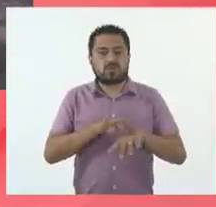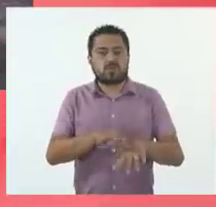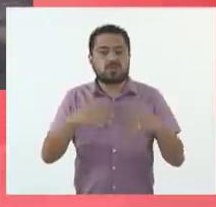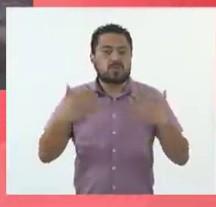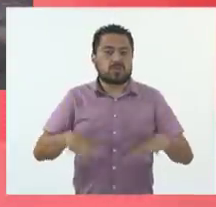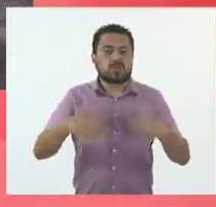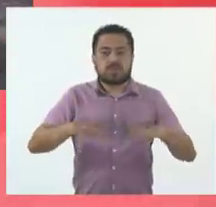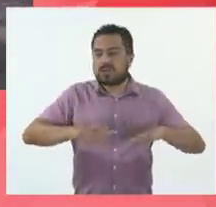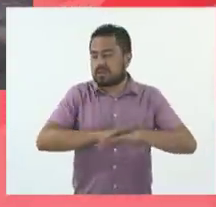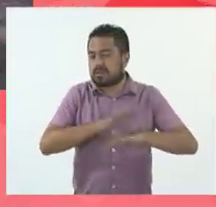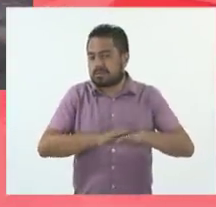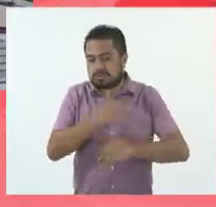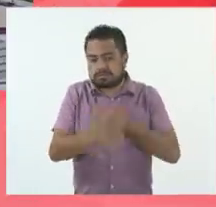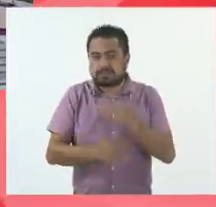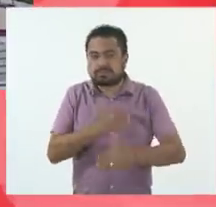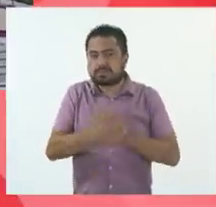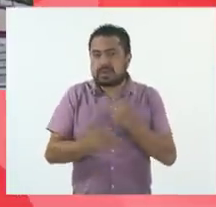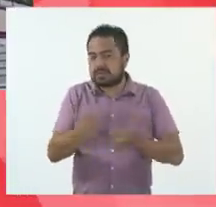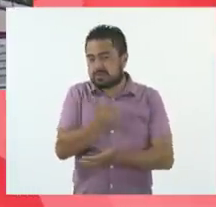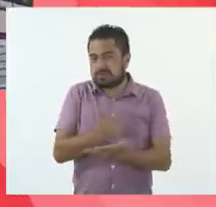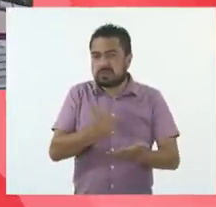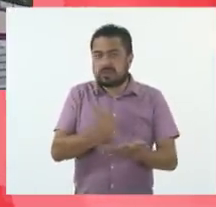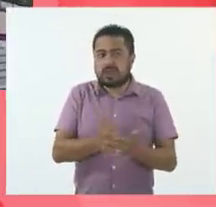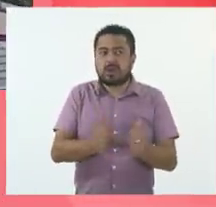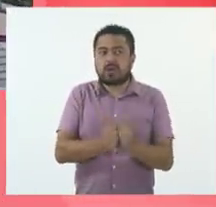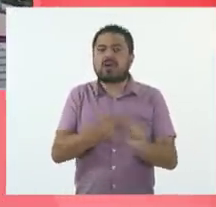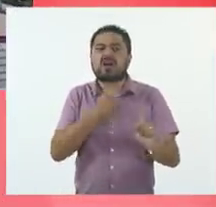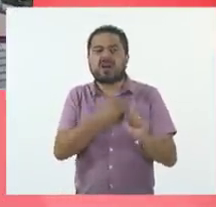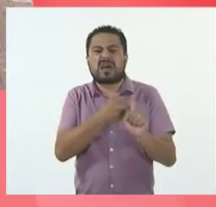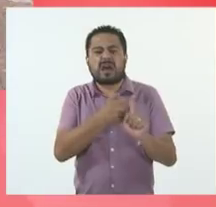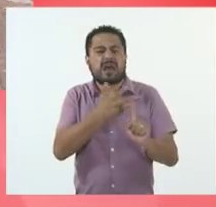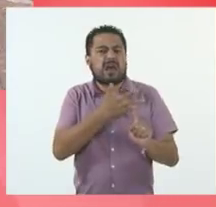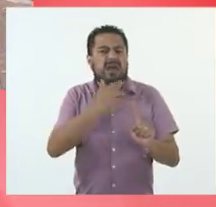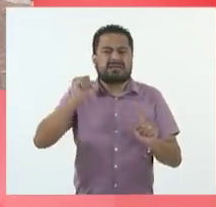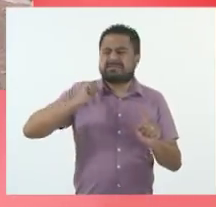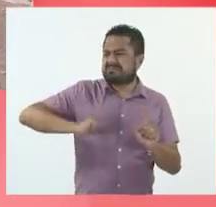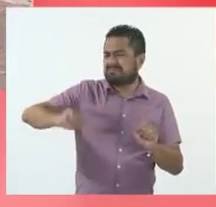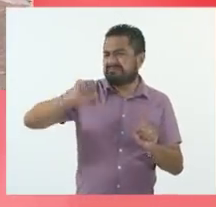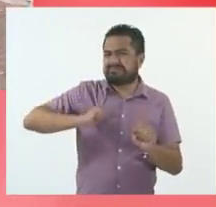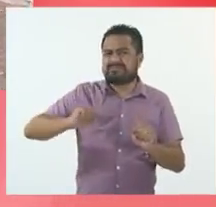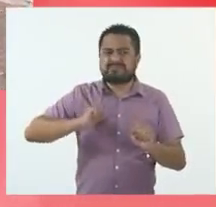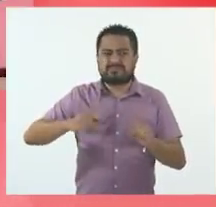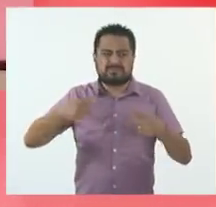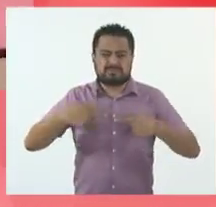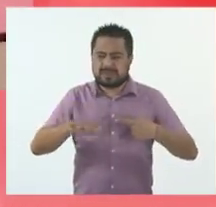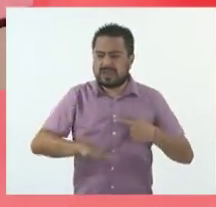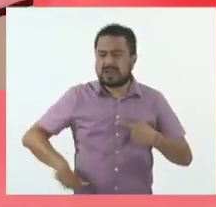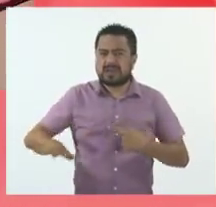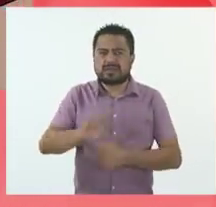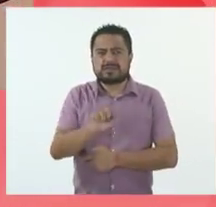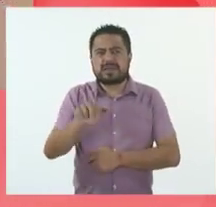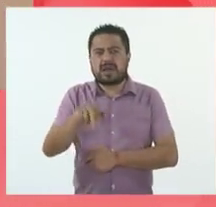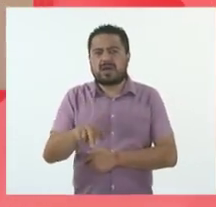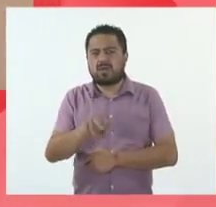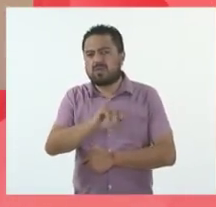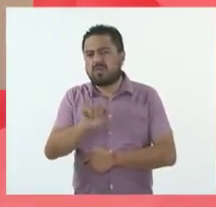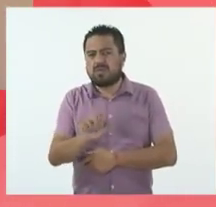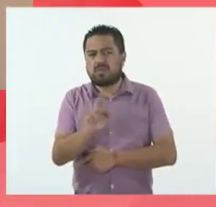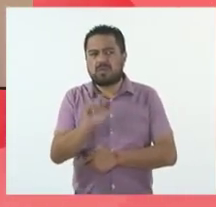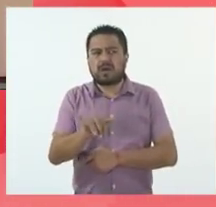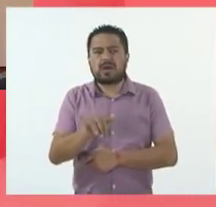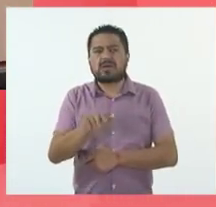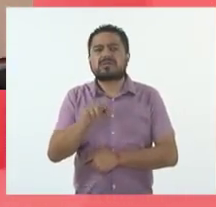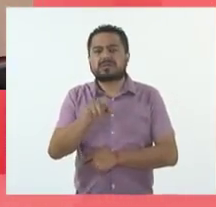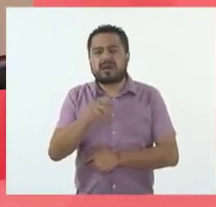de las transformaciones de la ciudad. En él reposan antiguos habitantes de San Juan del Río, y en sus muros está escrita